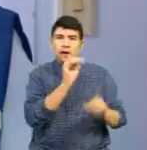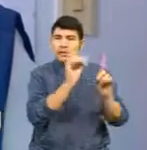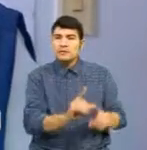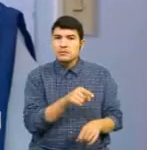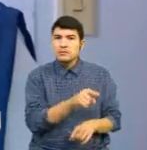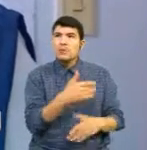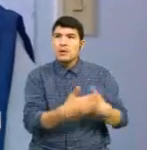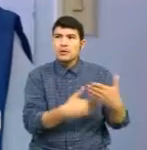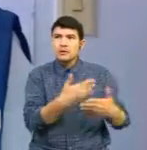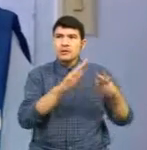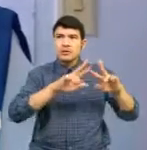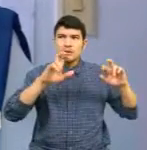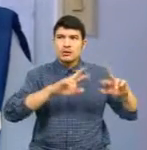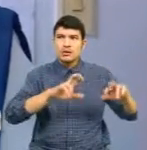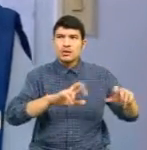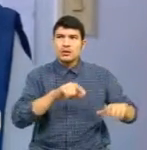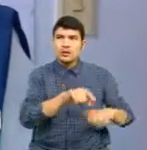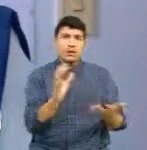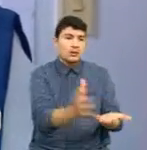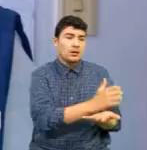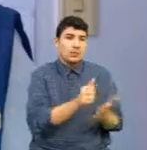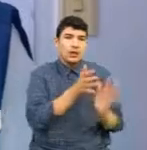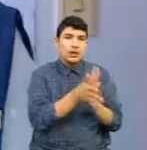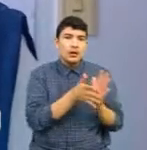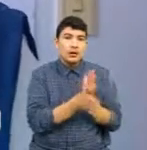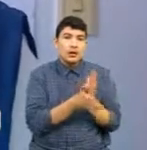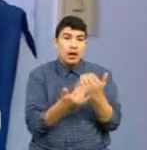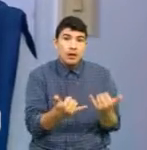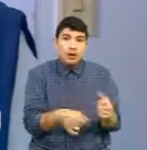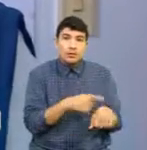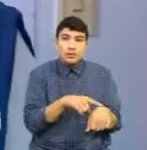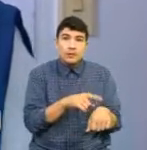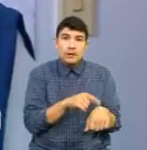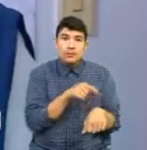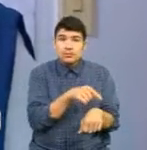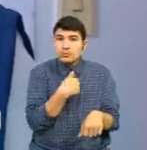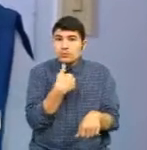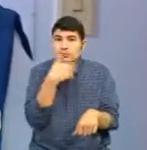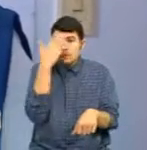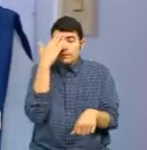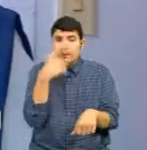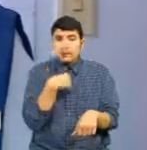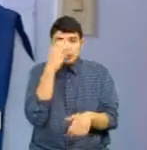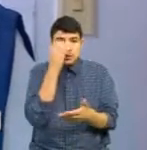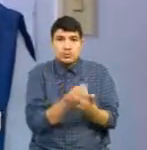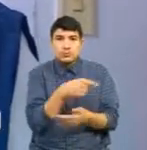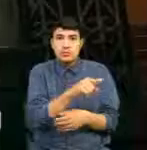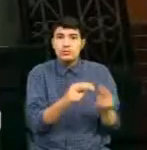está en la etapa como de investigación y recolección de información y pues hasta el momento eso es lo que yo tengo que decir con respecto a esa